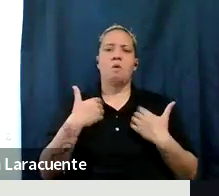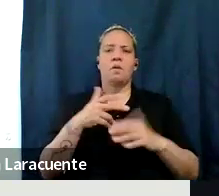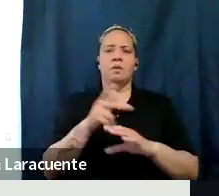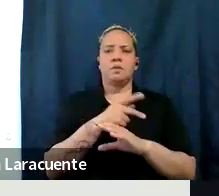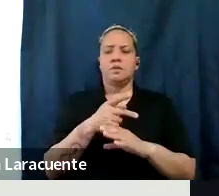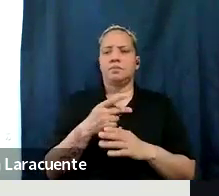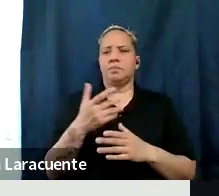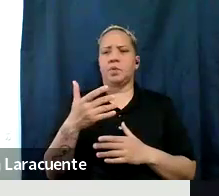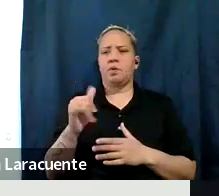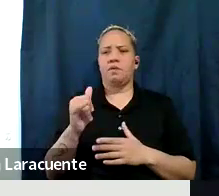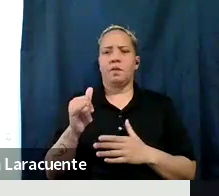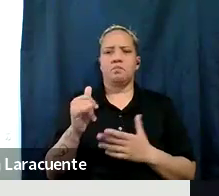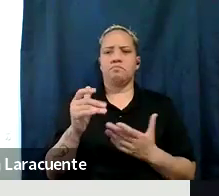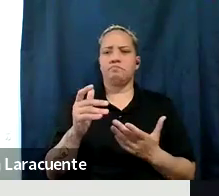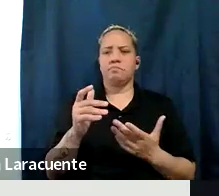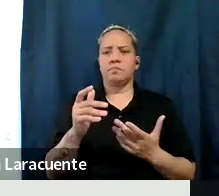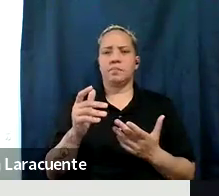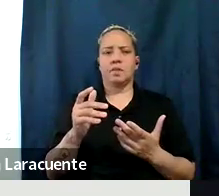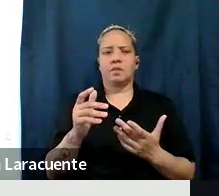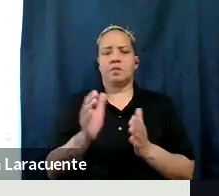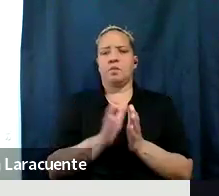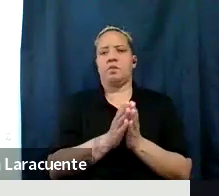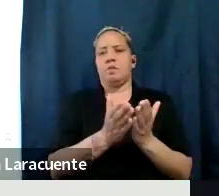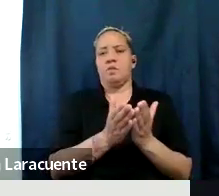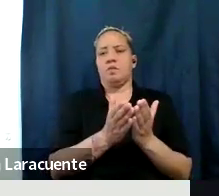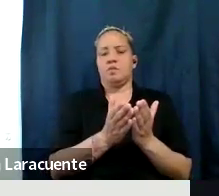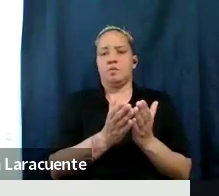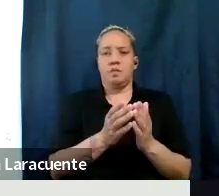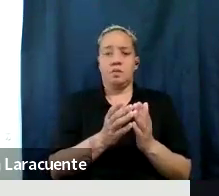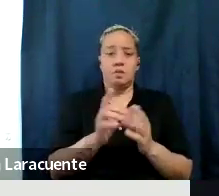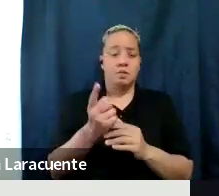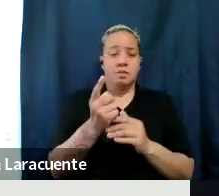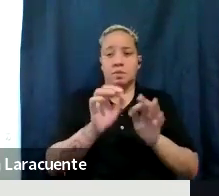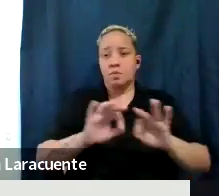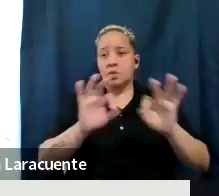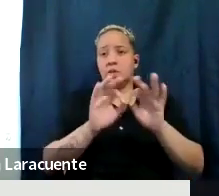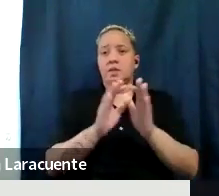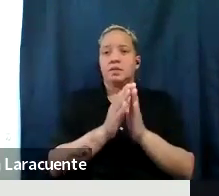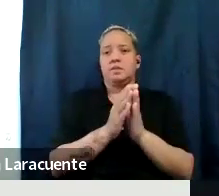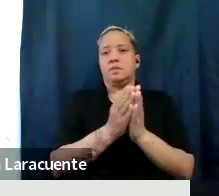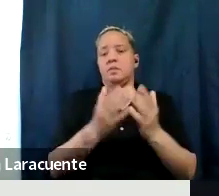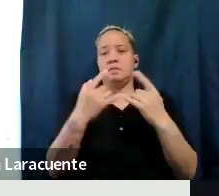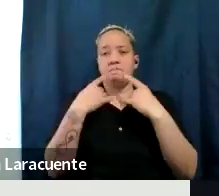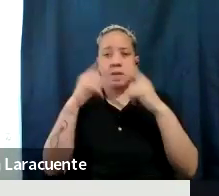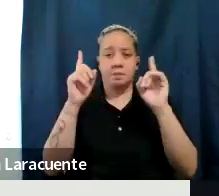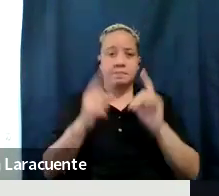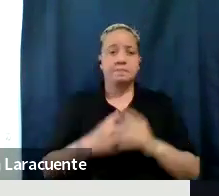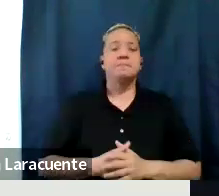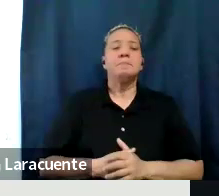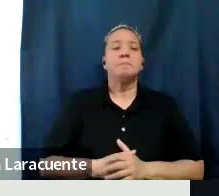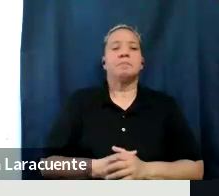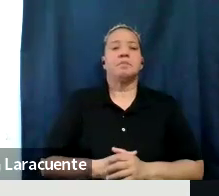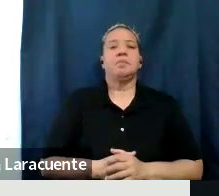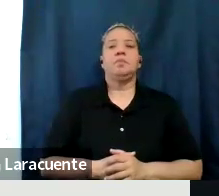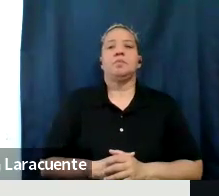no había publicado el que sería su primer gran libro, su primer gran éxito, El